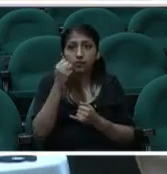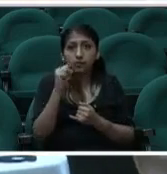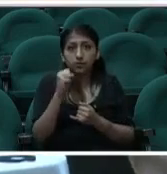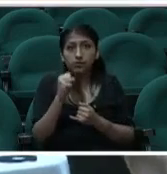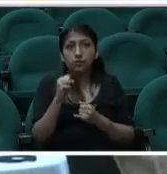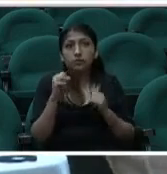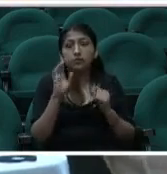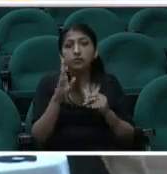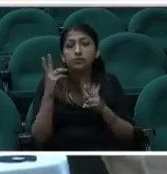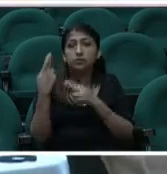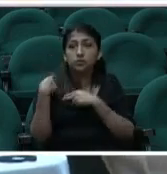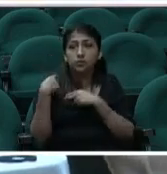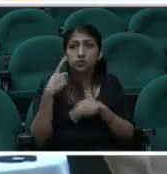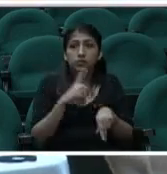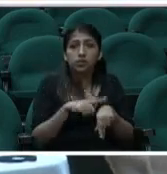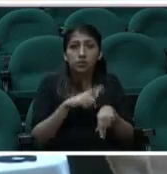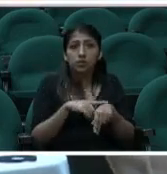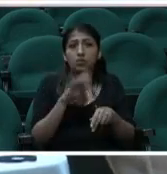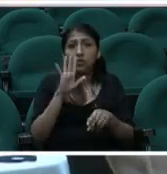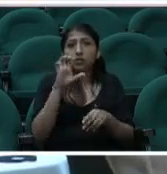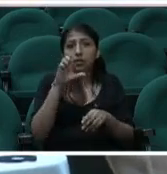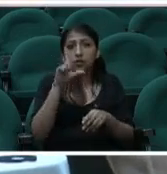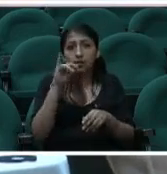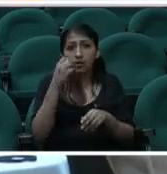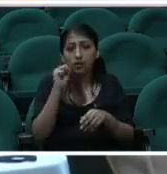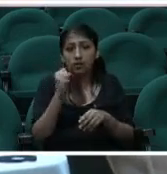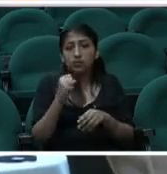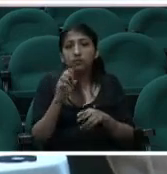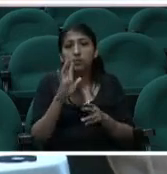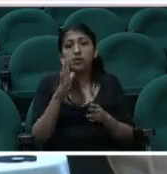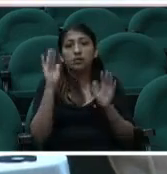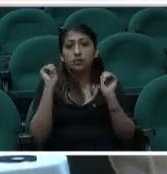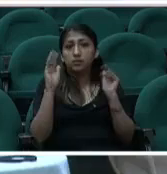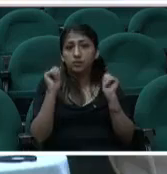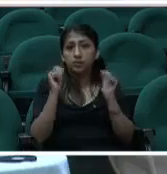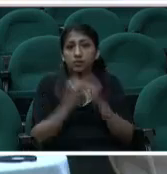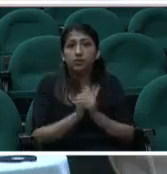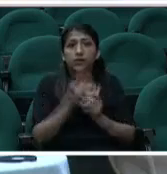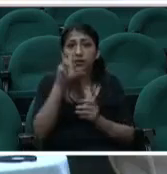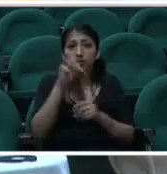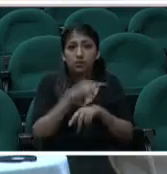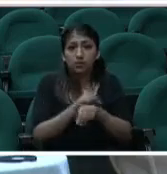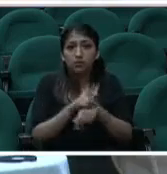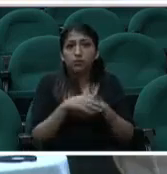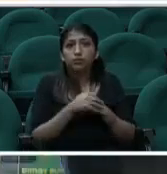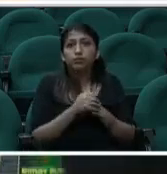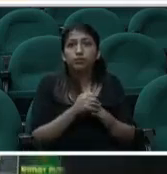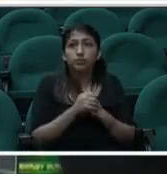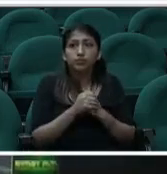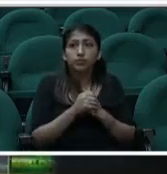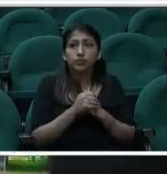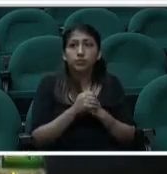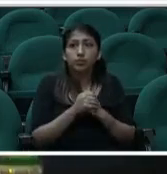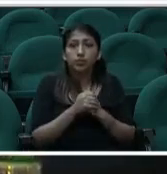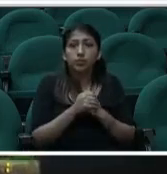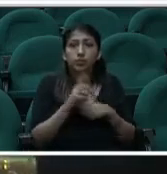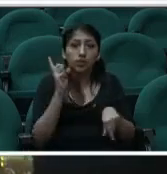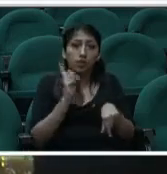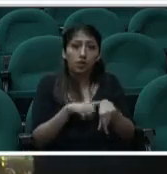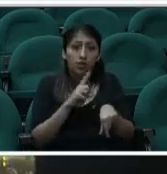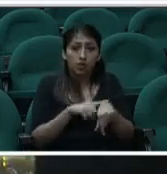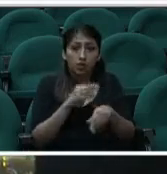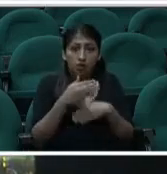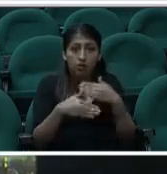y el tiempo respectivo para el candidato del día cachero para su despedida 30 segundos por favor a pocas horas